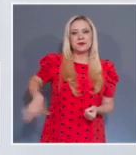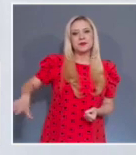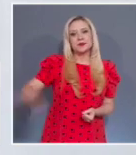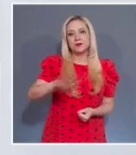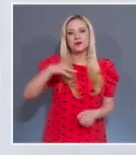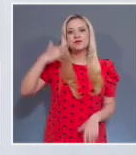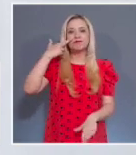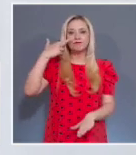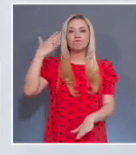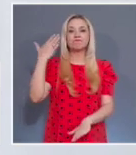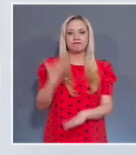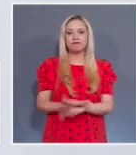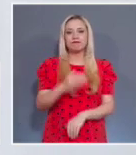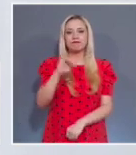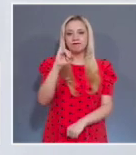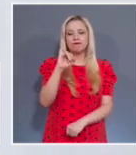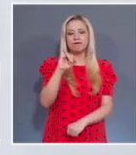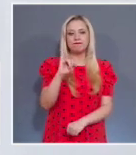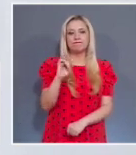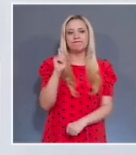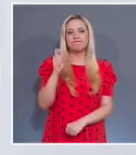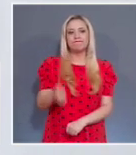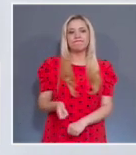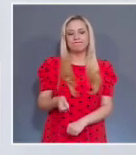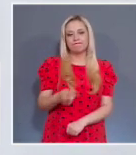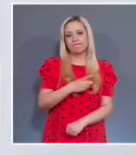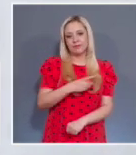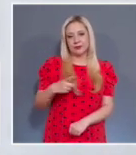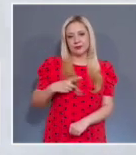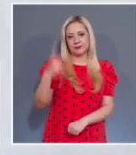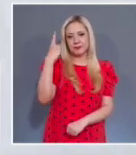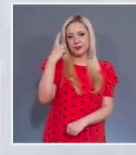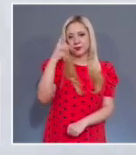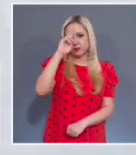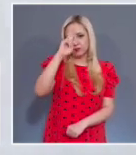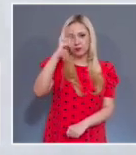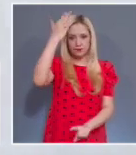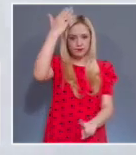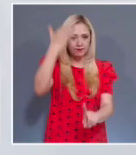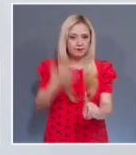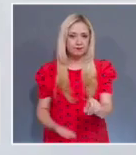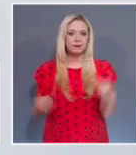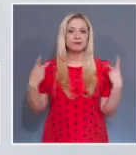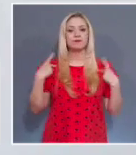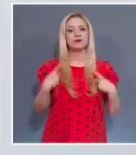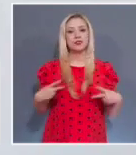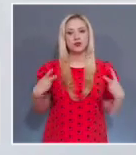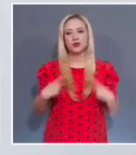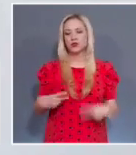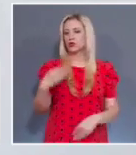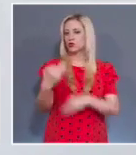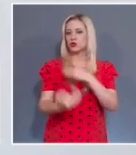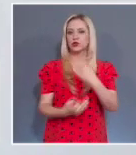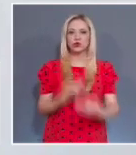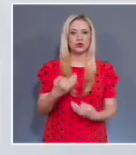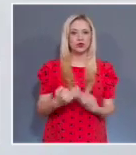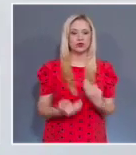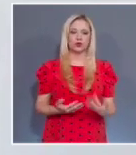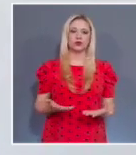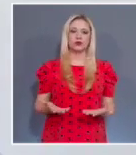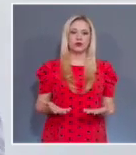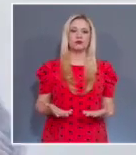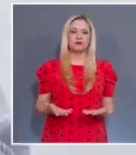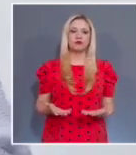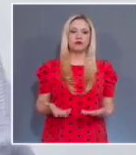fundamental sea respetar la dignidad de todas las personas y garantizar el